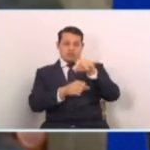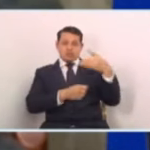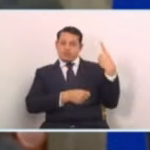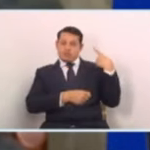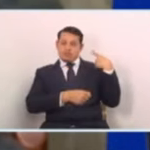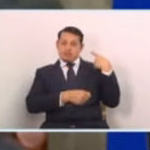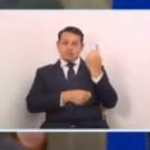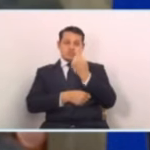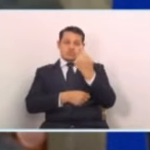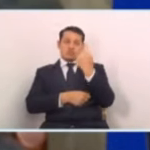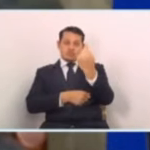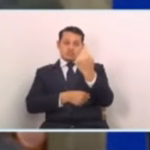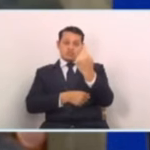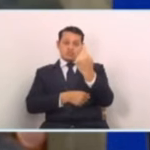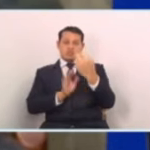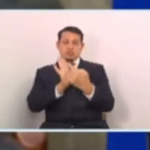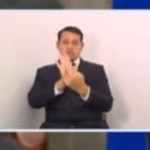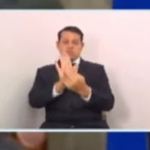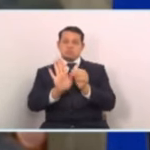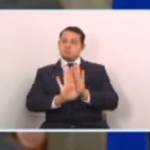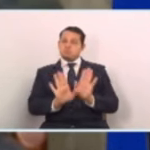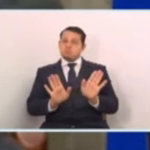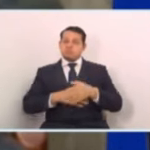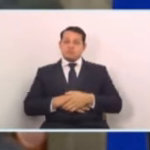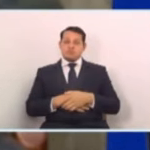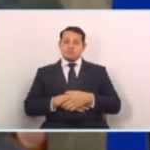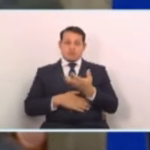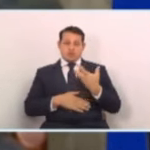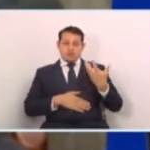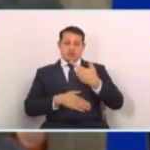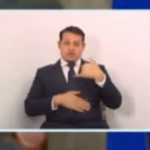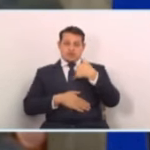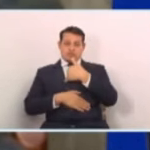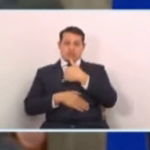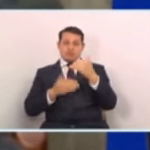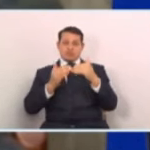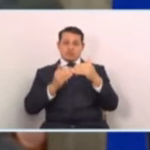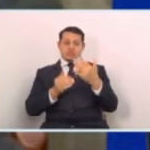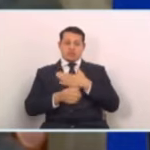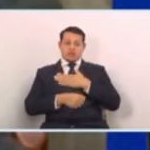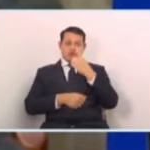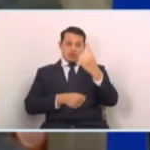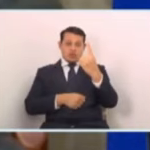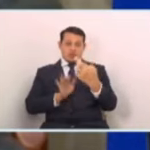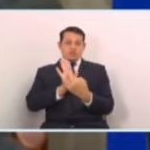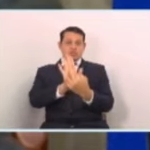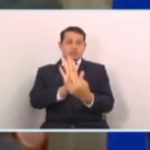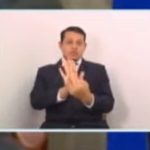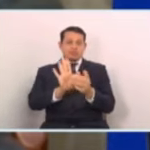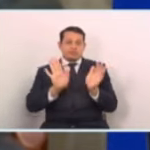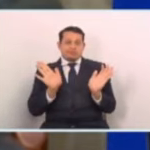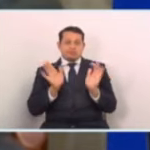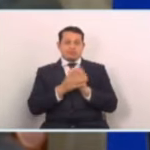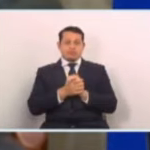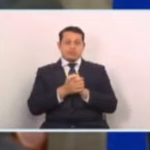junta directiva, sino que solamente va a haber uno. Y no todos los demás ministerios también solamente tienen un representante. Y no